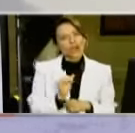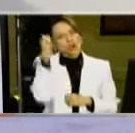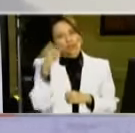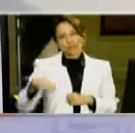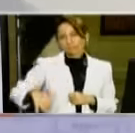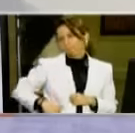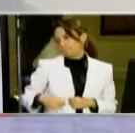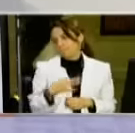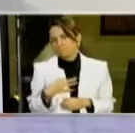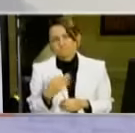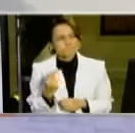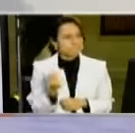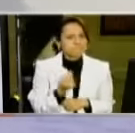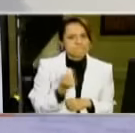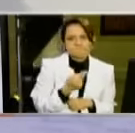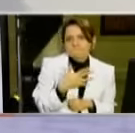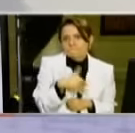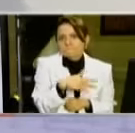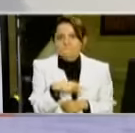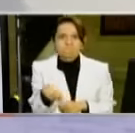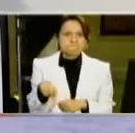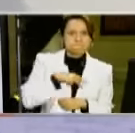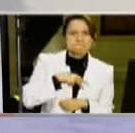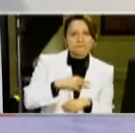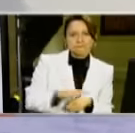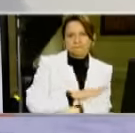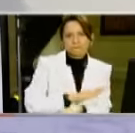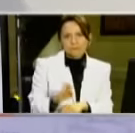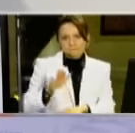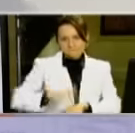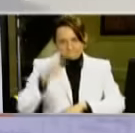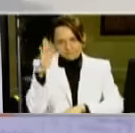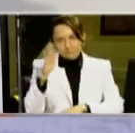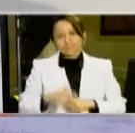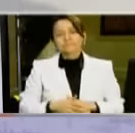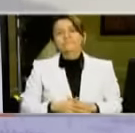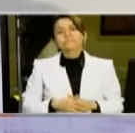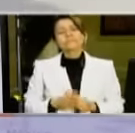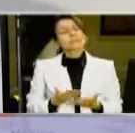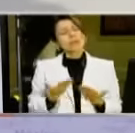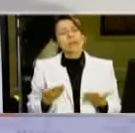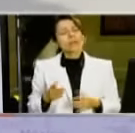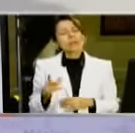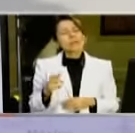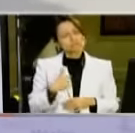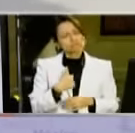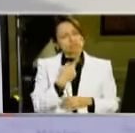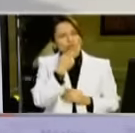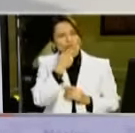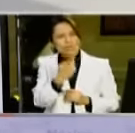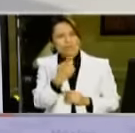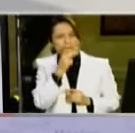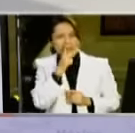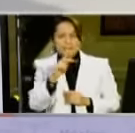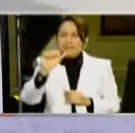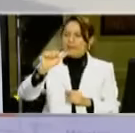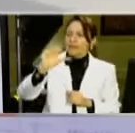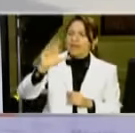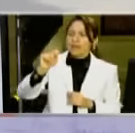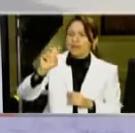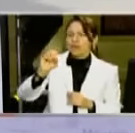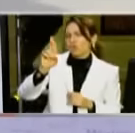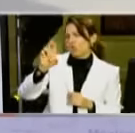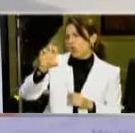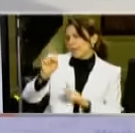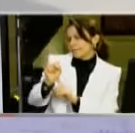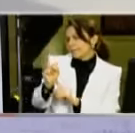proclamados del sistema es ostensible. Ahora, en realidad, cuando hablamos de actores, nos referimos a los grandes países